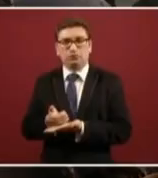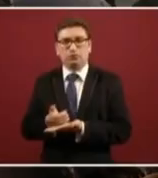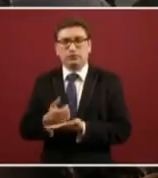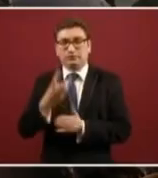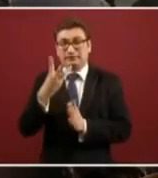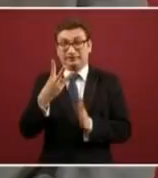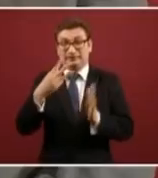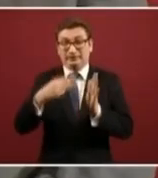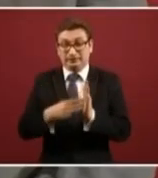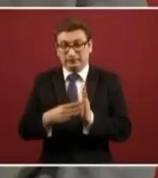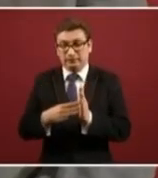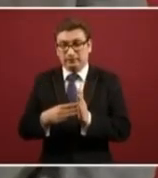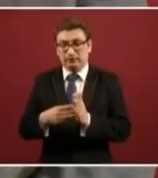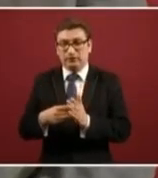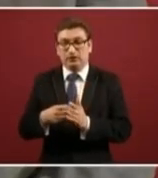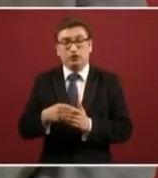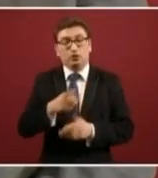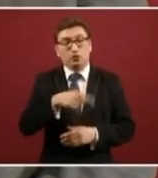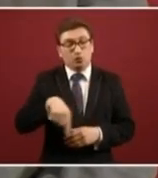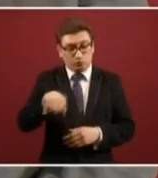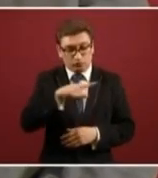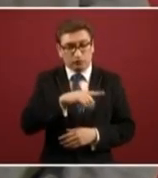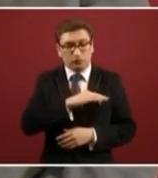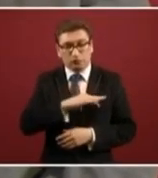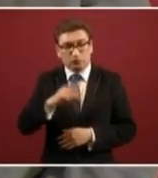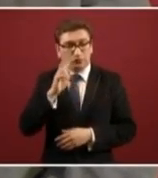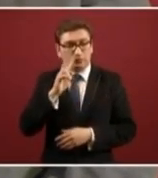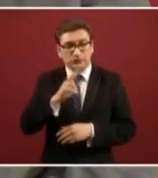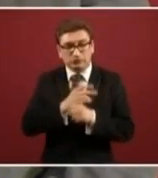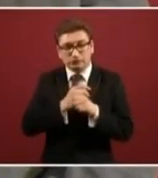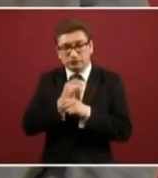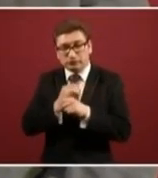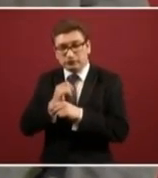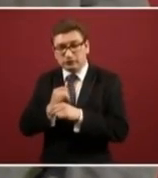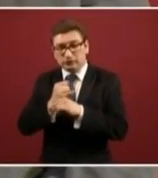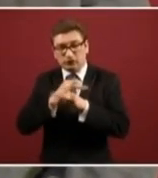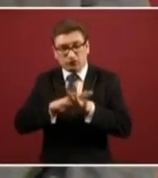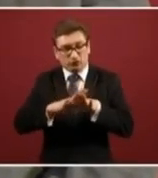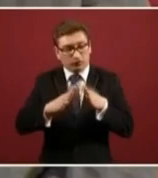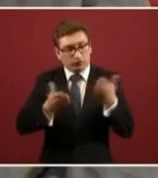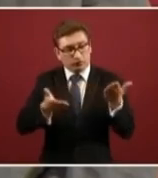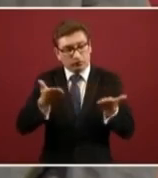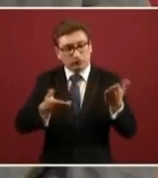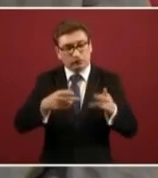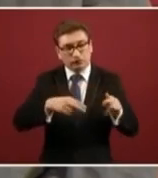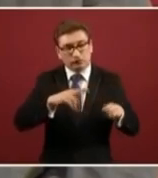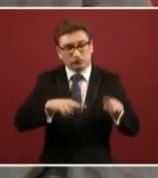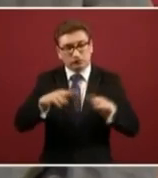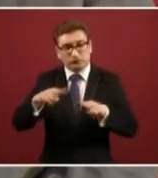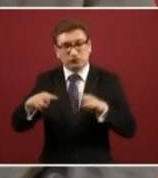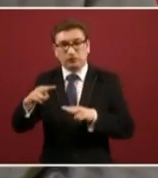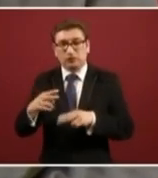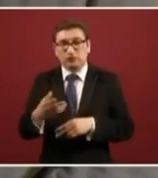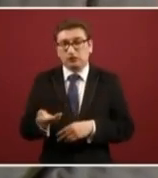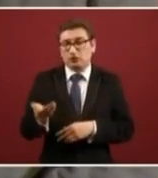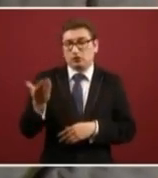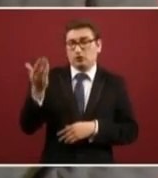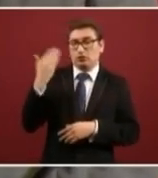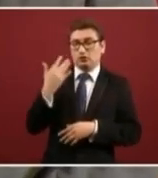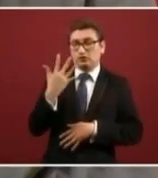pagaban 3 mil, si ustedes ven los datos, la estadística, hace